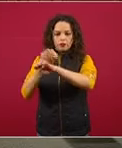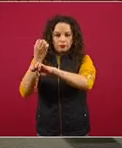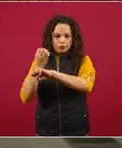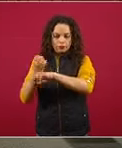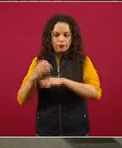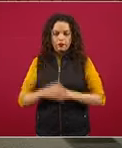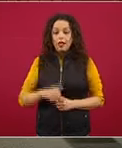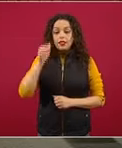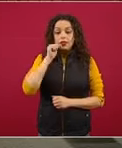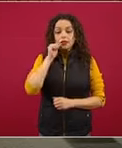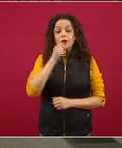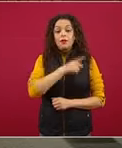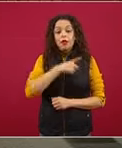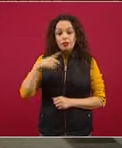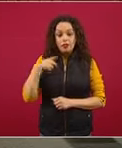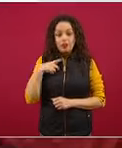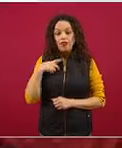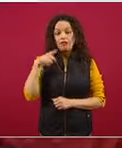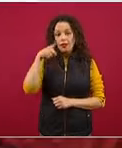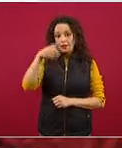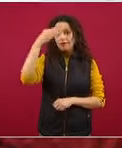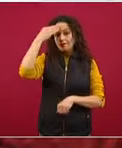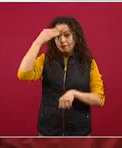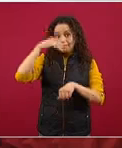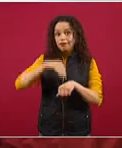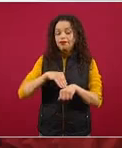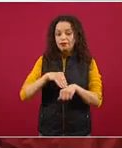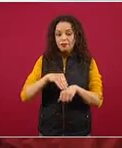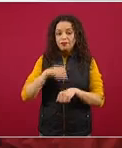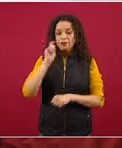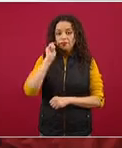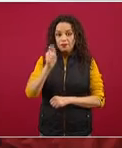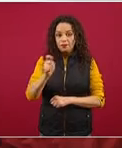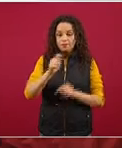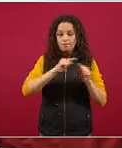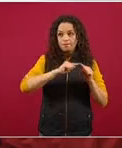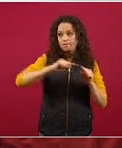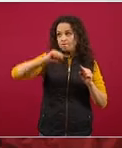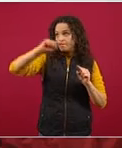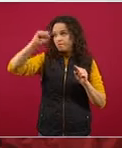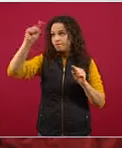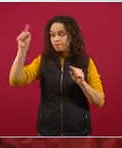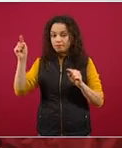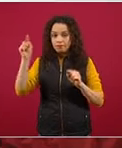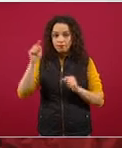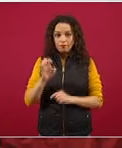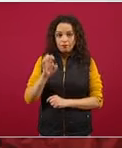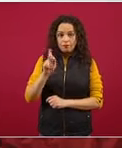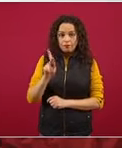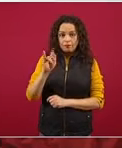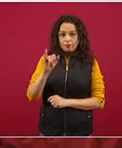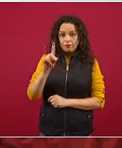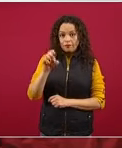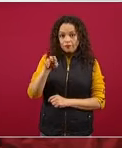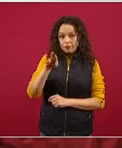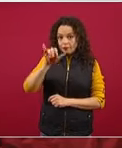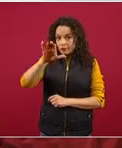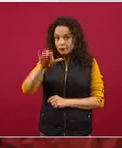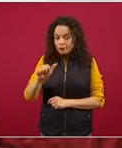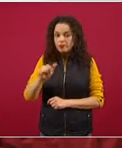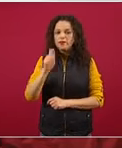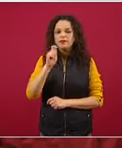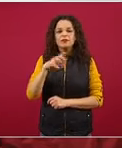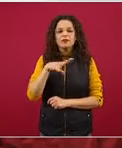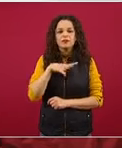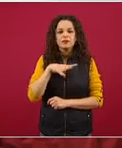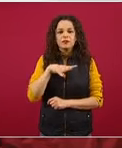Recordarles siempre que la epidemia nacional, la curva epidémica nacional, se conforma de